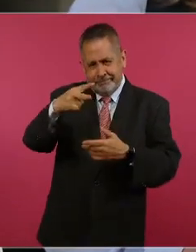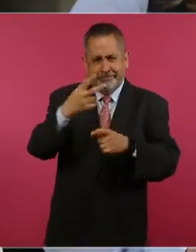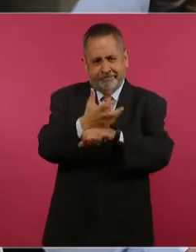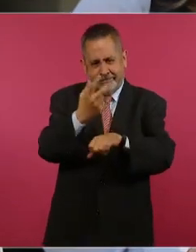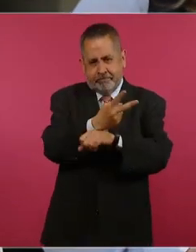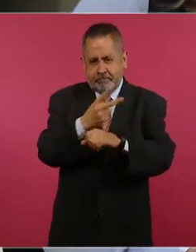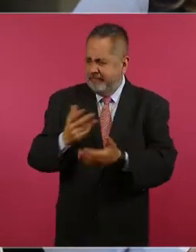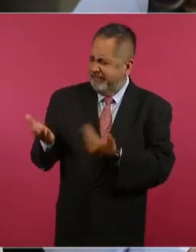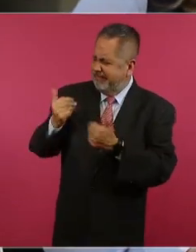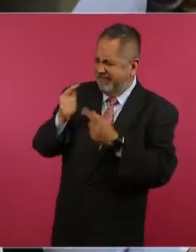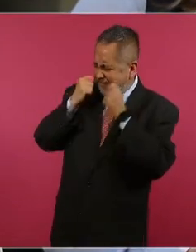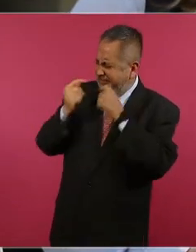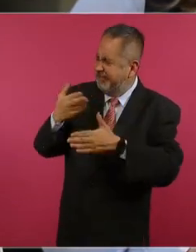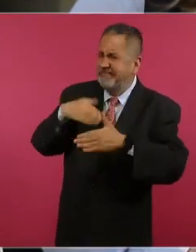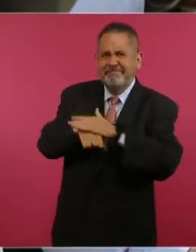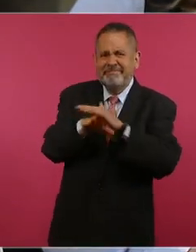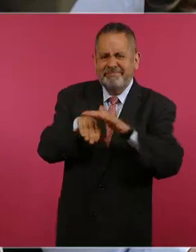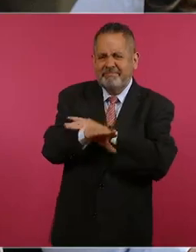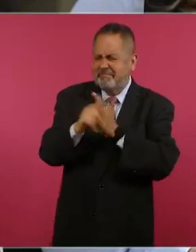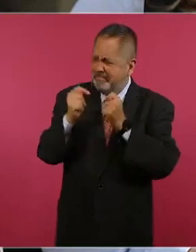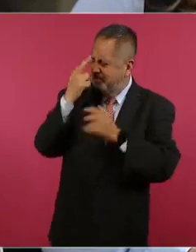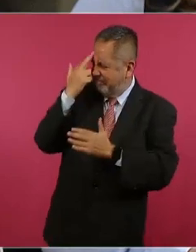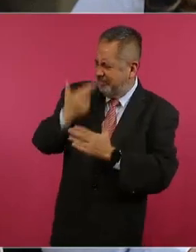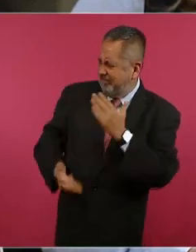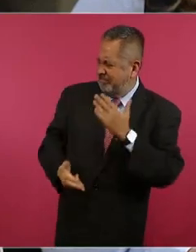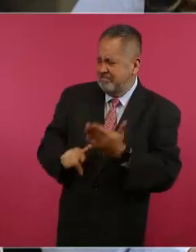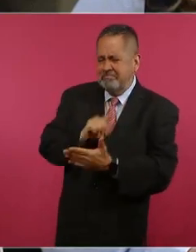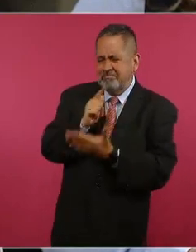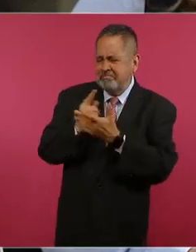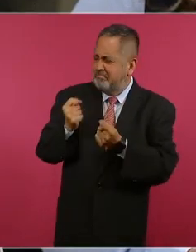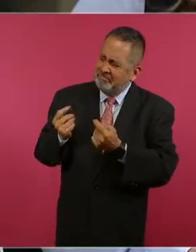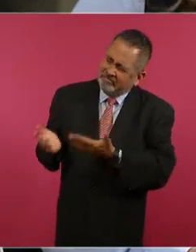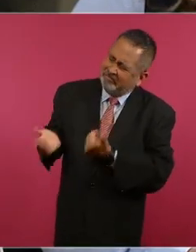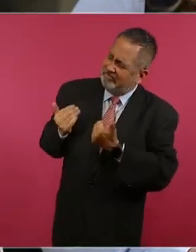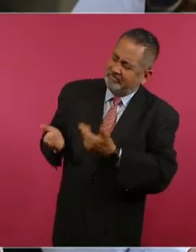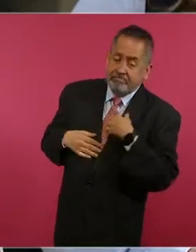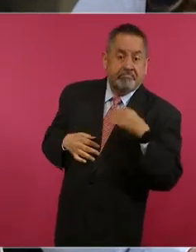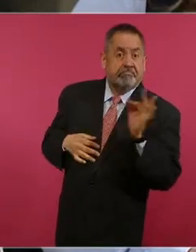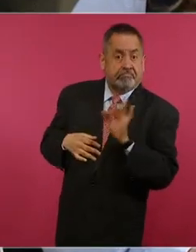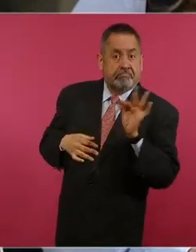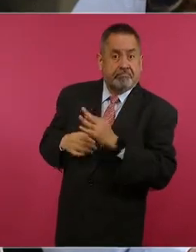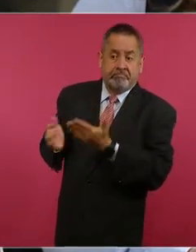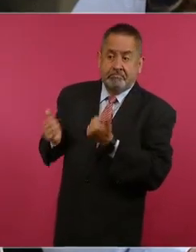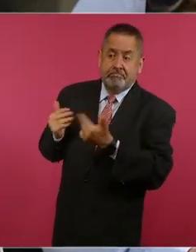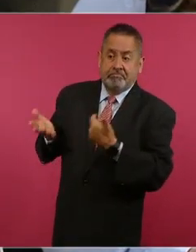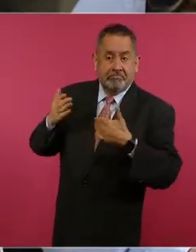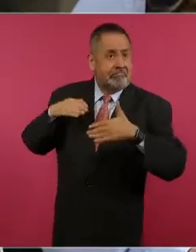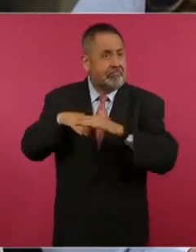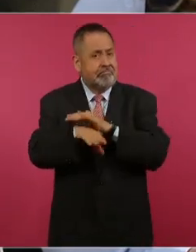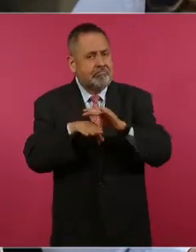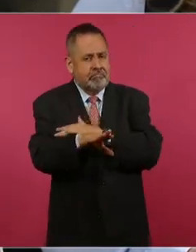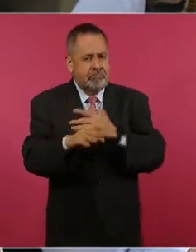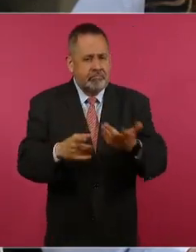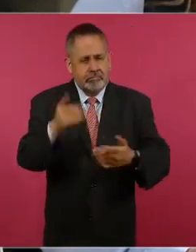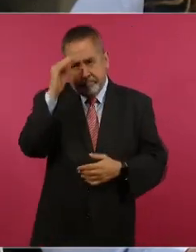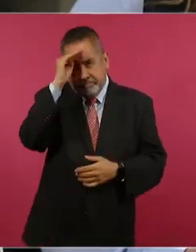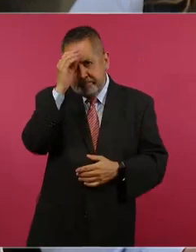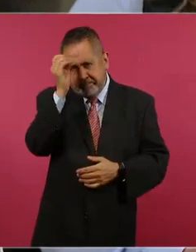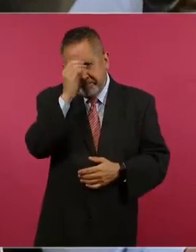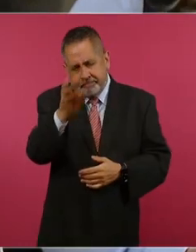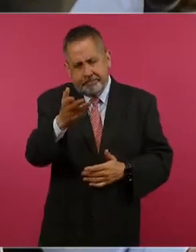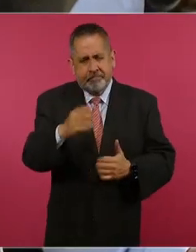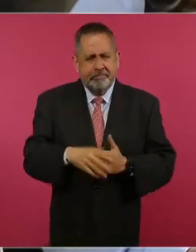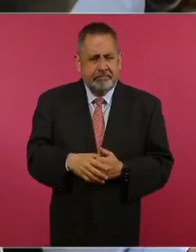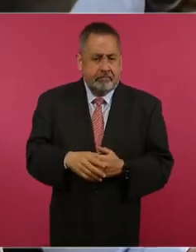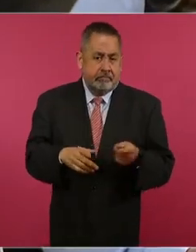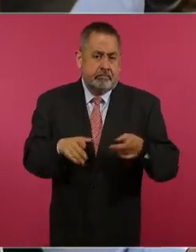ingresen de manera ilegal y no respetando las leyes y las planillas que se dan para entrar. ¿Qué piensa de esto? Como